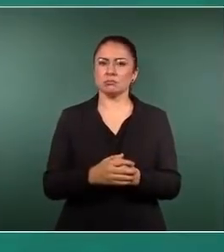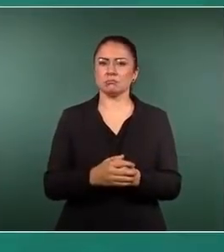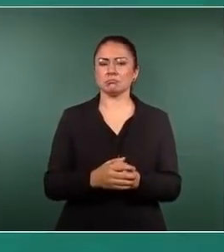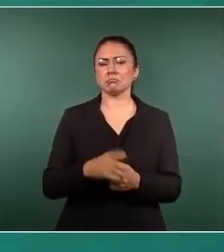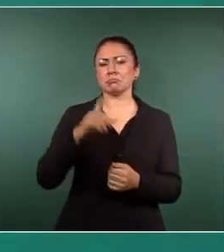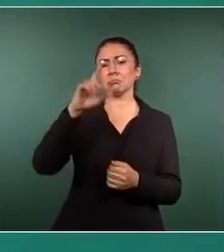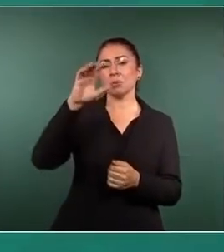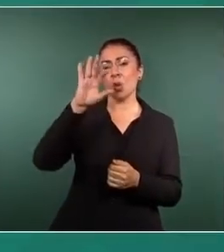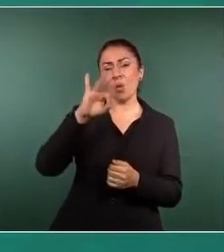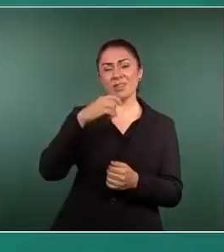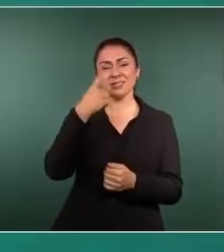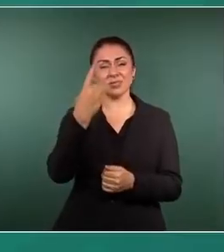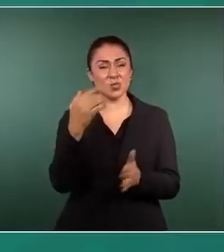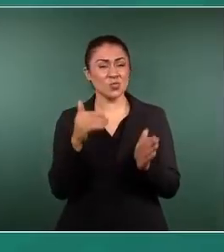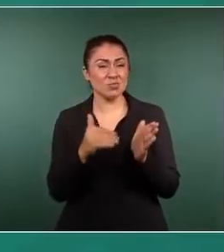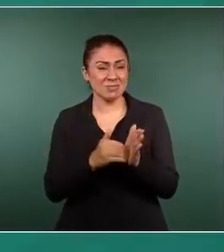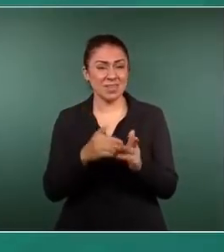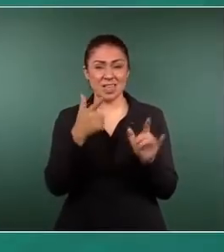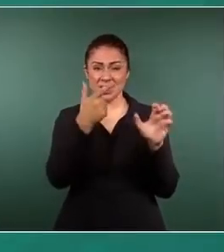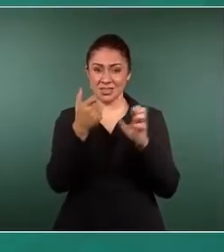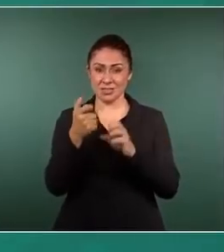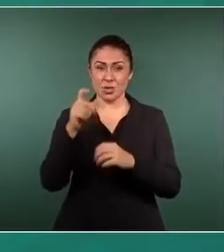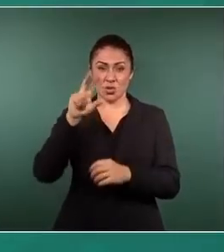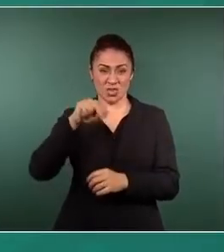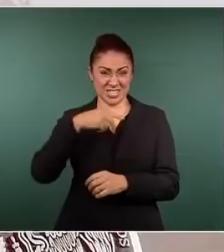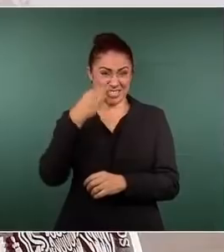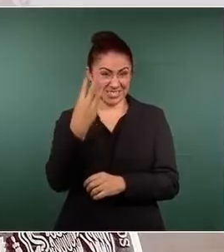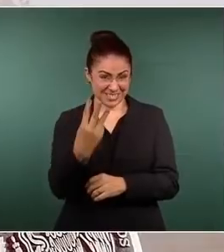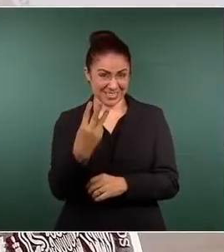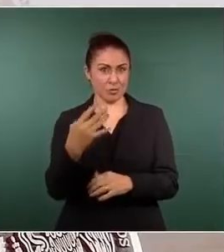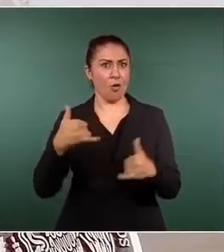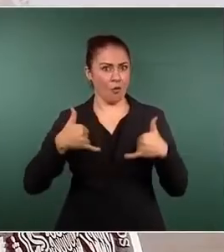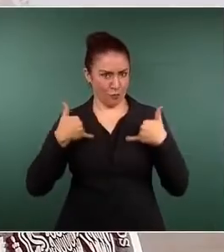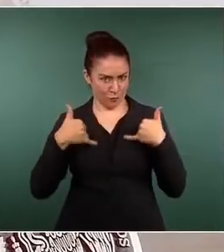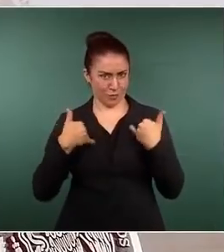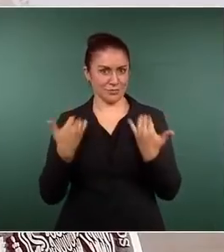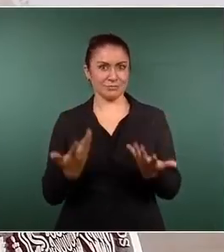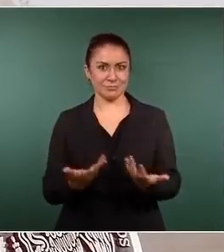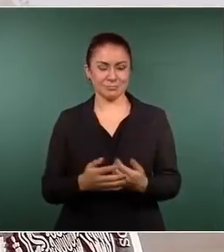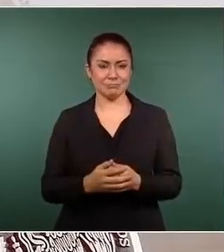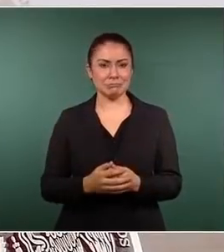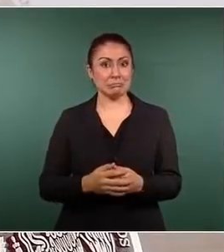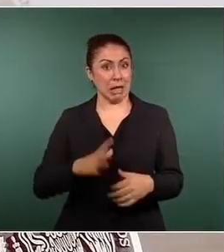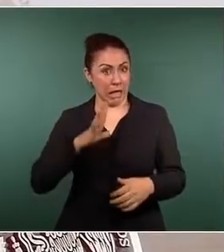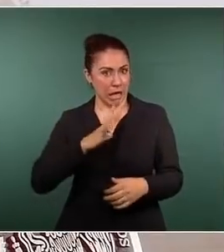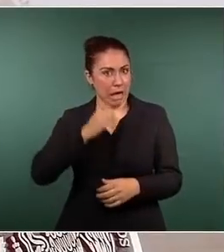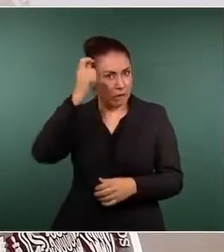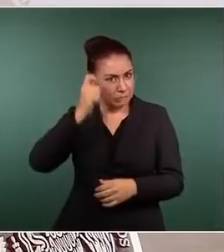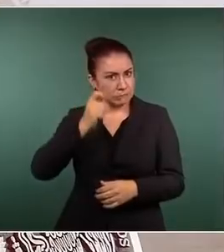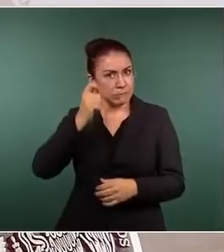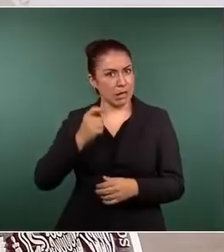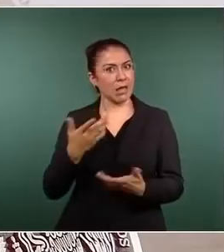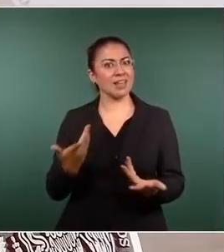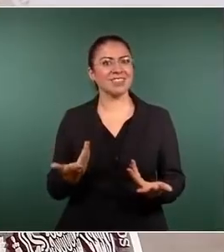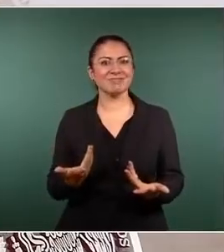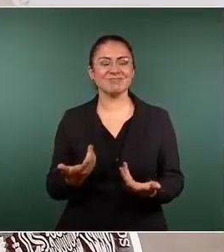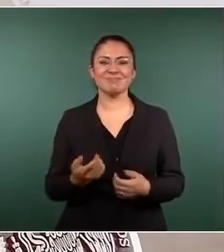41 mil 783 jóvenes tienen beca